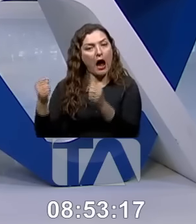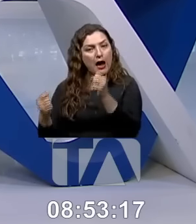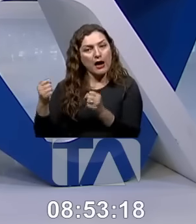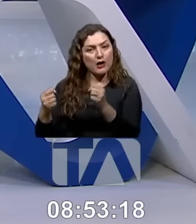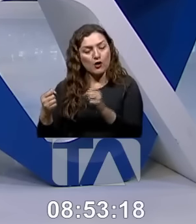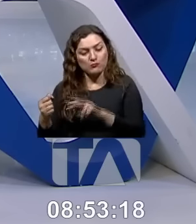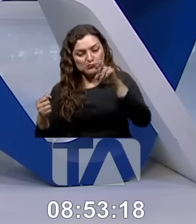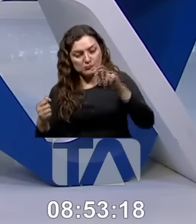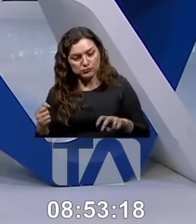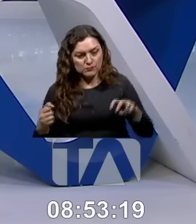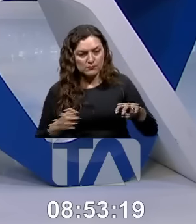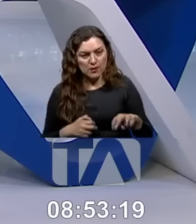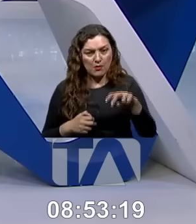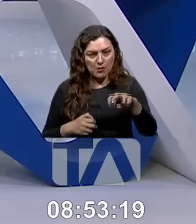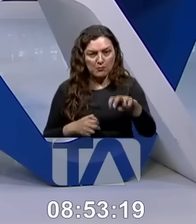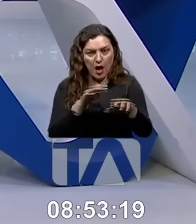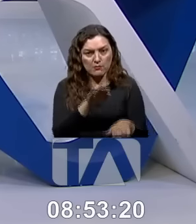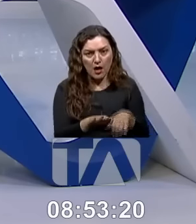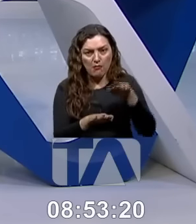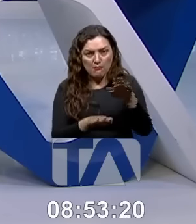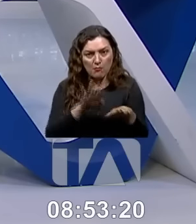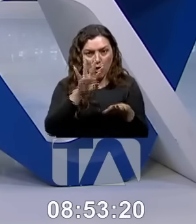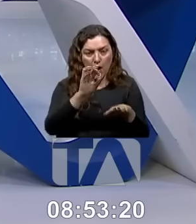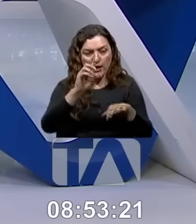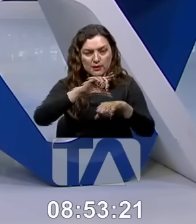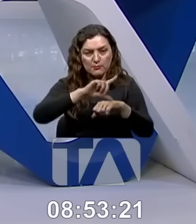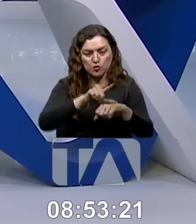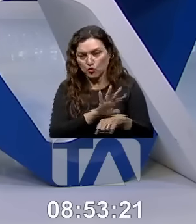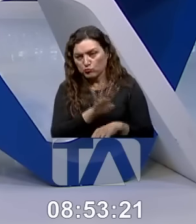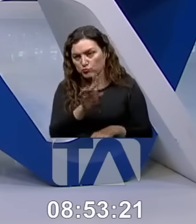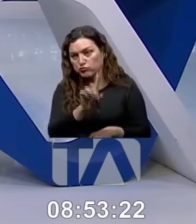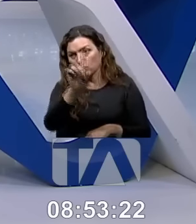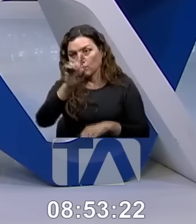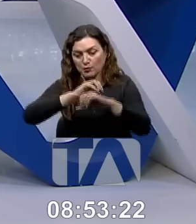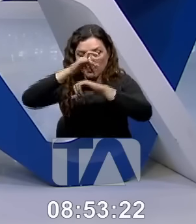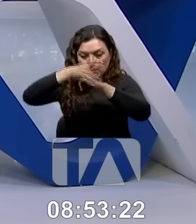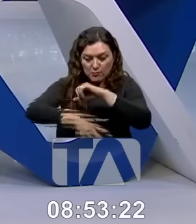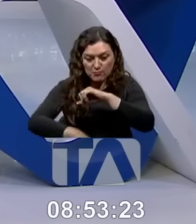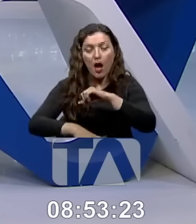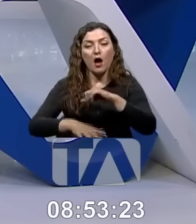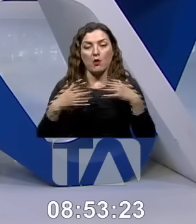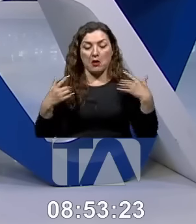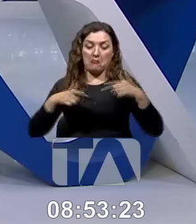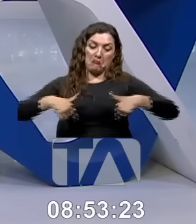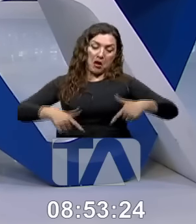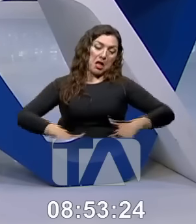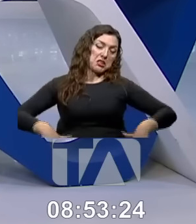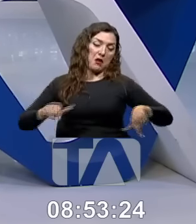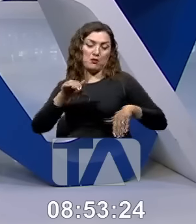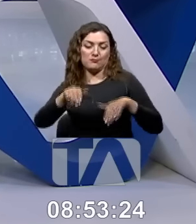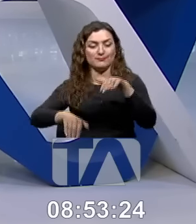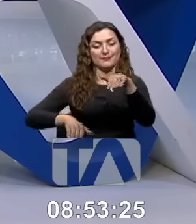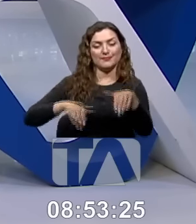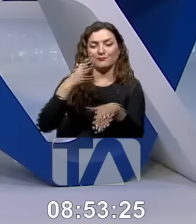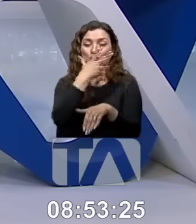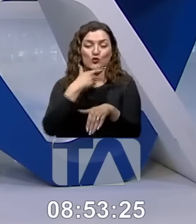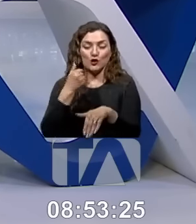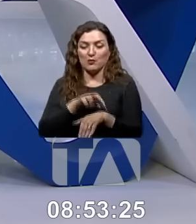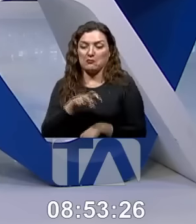cascada, cada 40 minutitos de caminata, de ida 40 de vuelta. ¿Lleve terno de baño? Es un paseo por si acaso. Lindísimo, recomendado, así